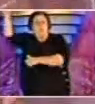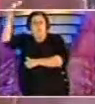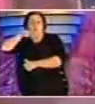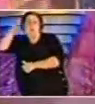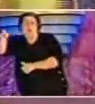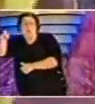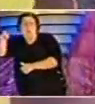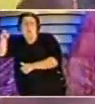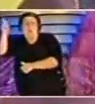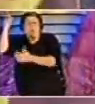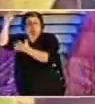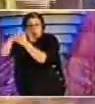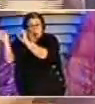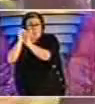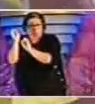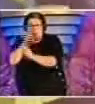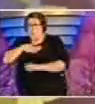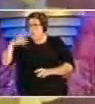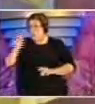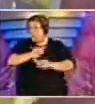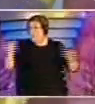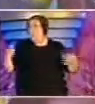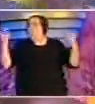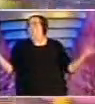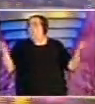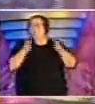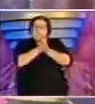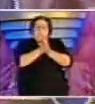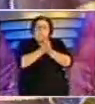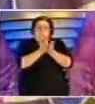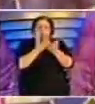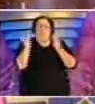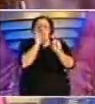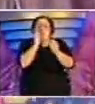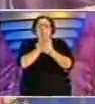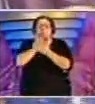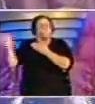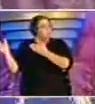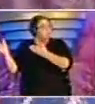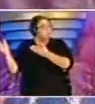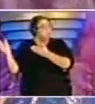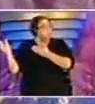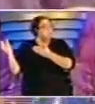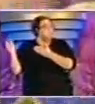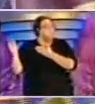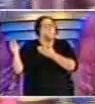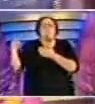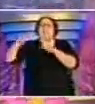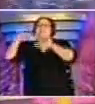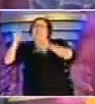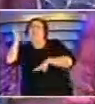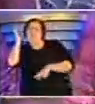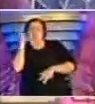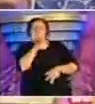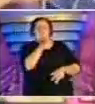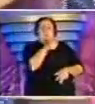allí. Así que, para solucionar esto, vamos a dividir a la murga. La mitad, por aquí, van a ser la Serenca Inquieta. Y por aquí